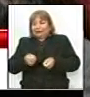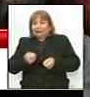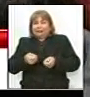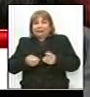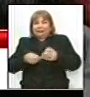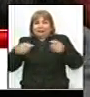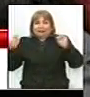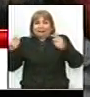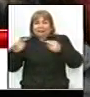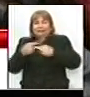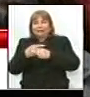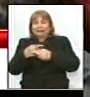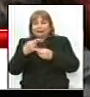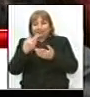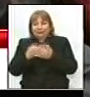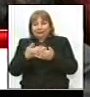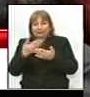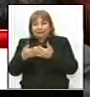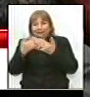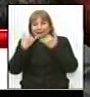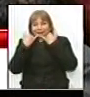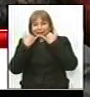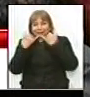contradicciones en el informe